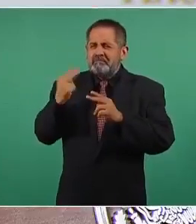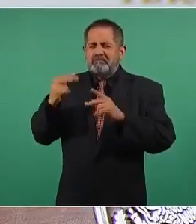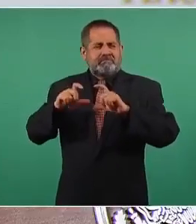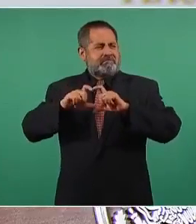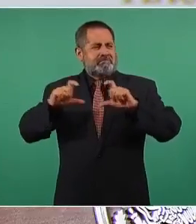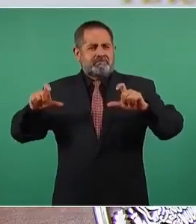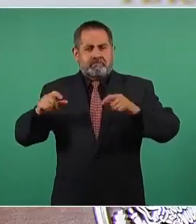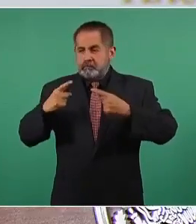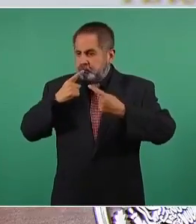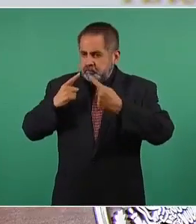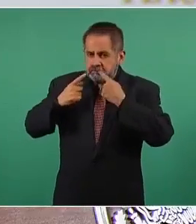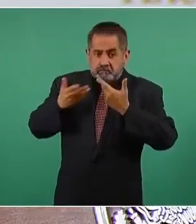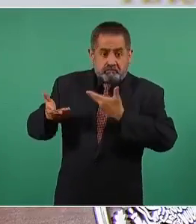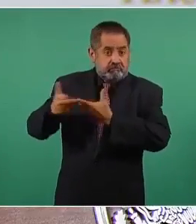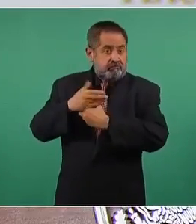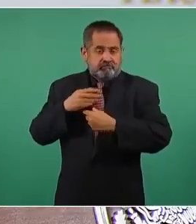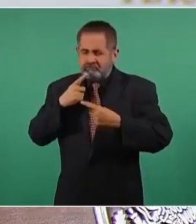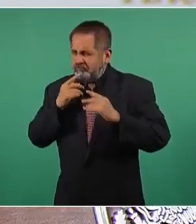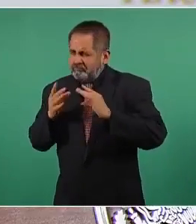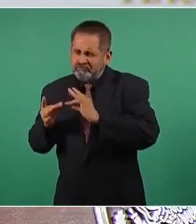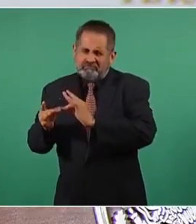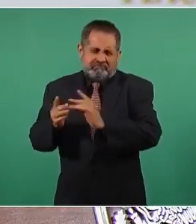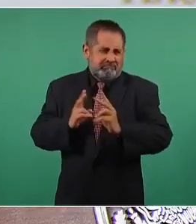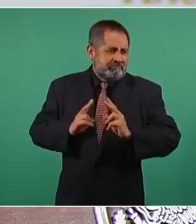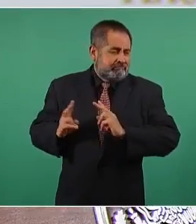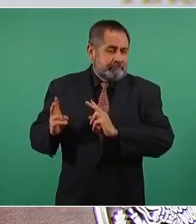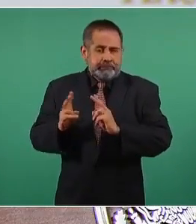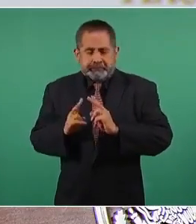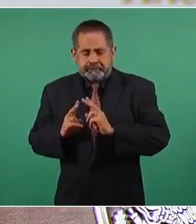una discusión importante.